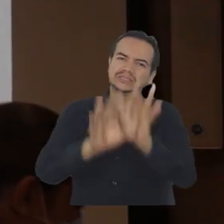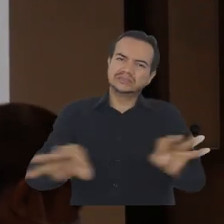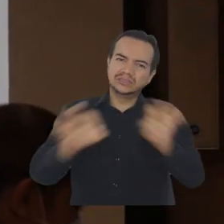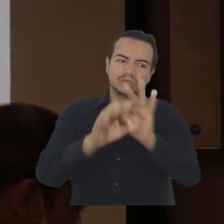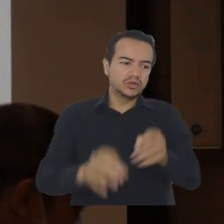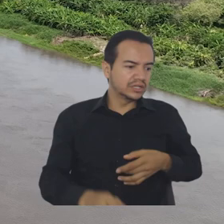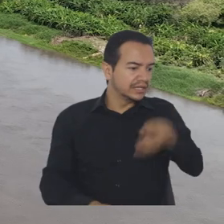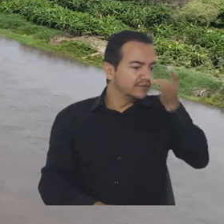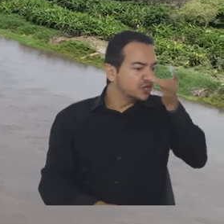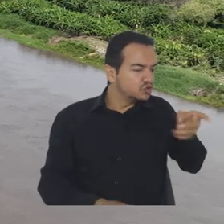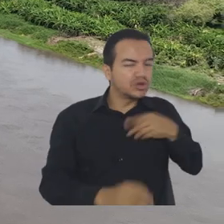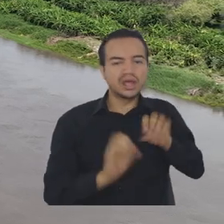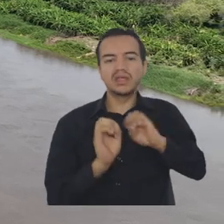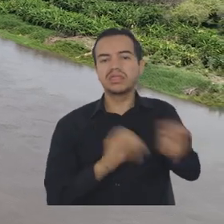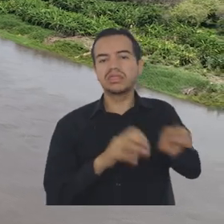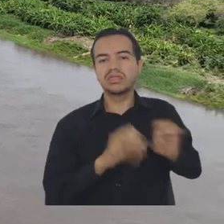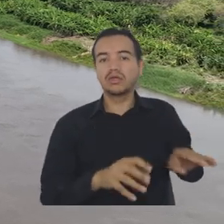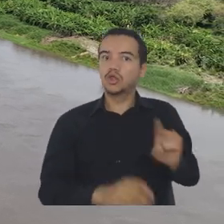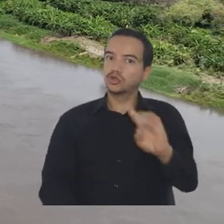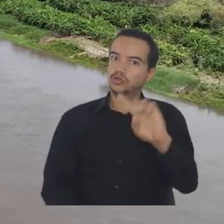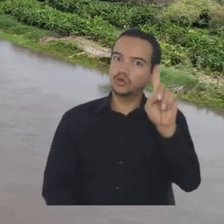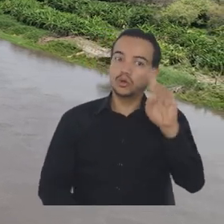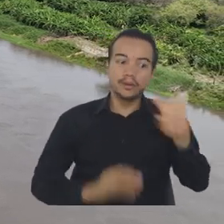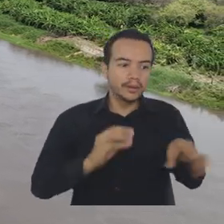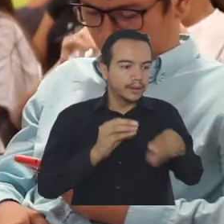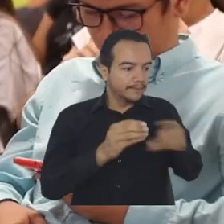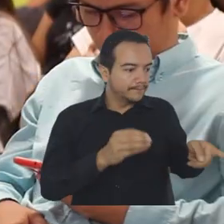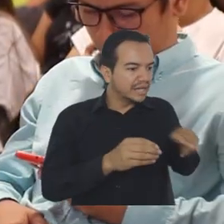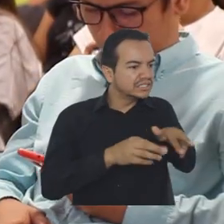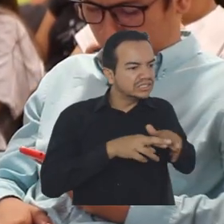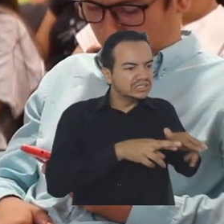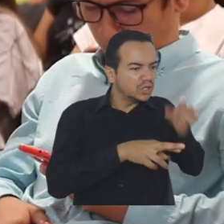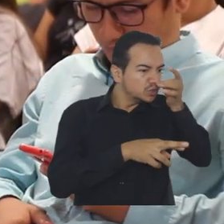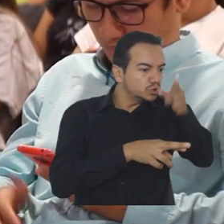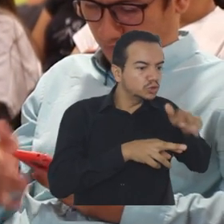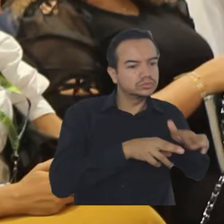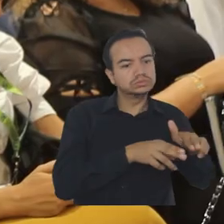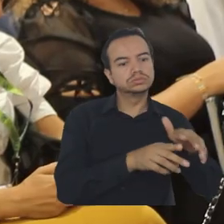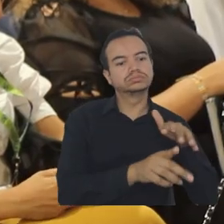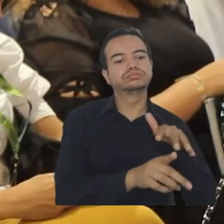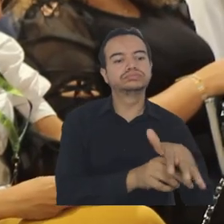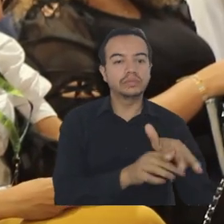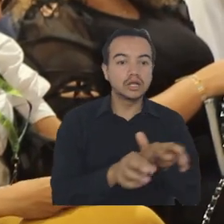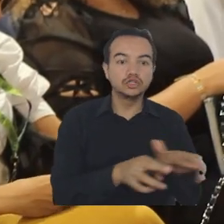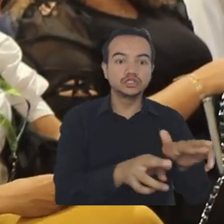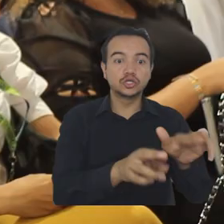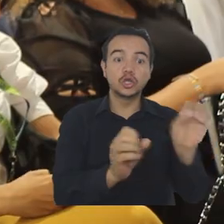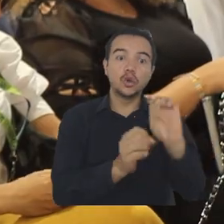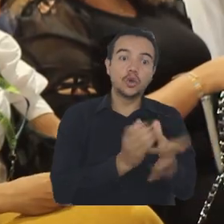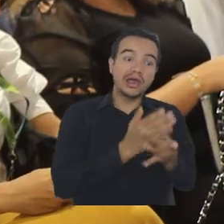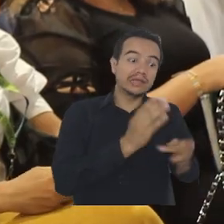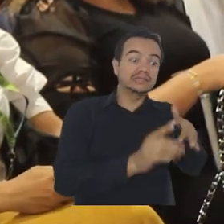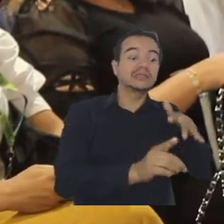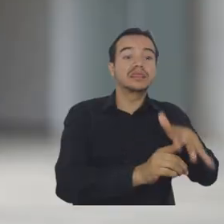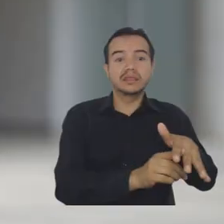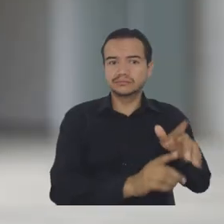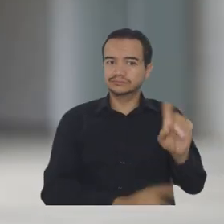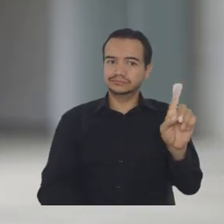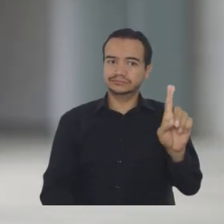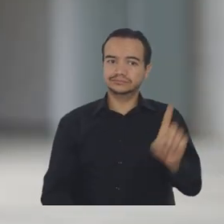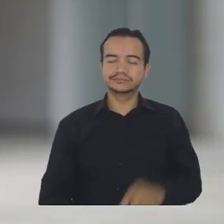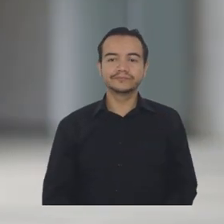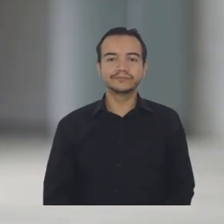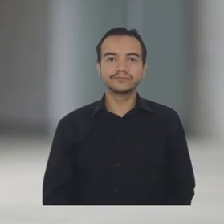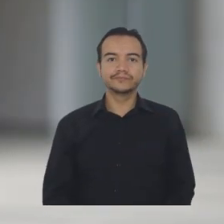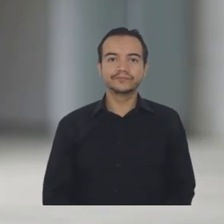basuras en las fuentes hídricas, evitar que las aguas negras lleguen a los ríos y no contaminar con desechos ni aceites.